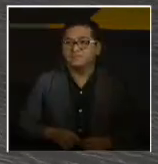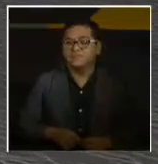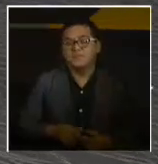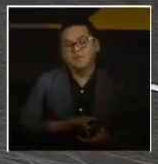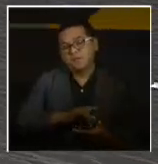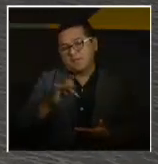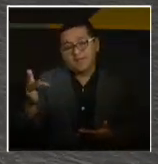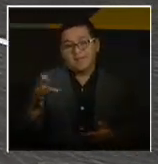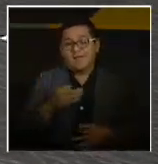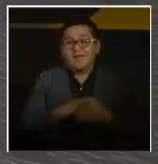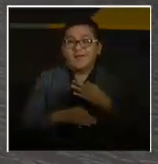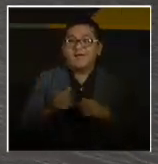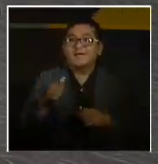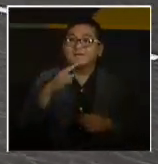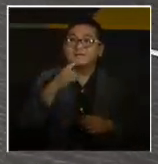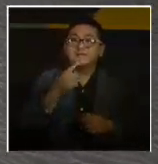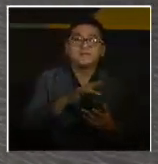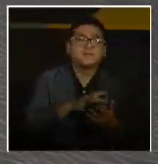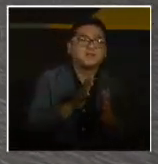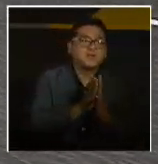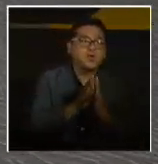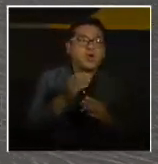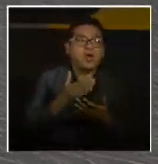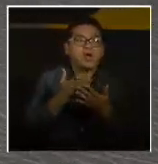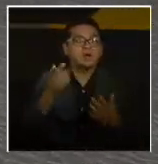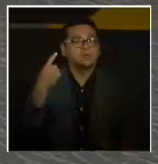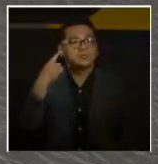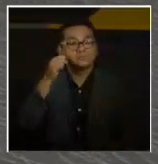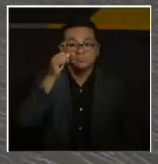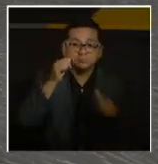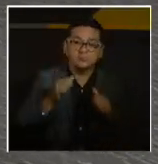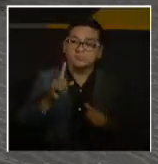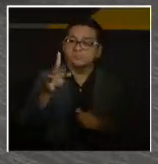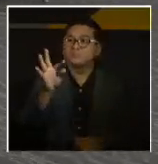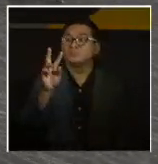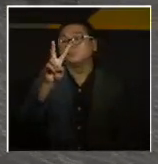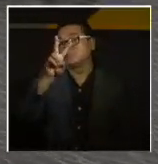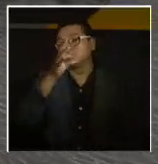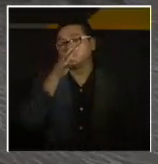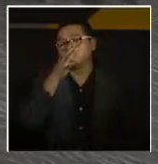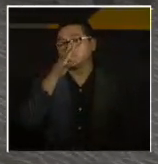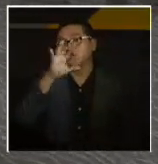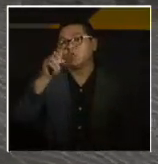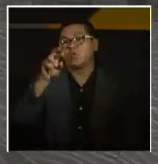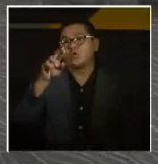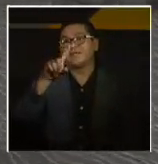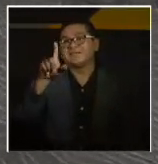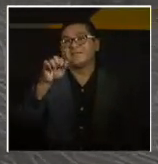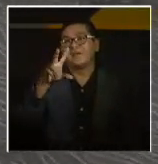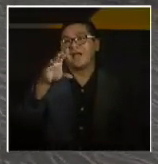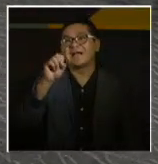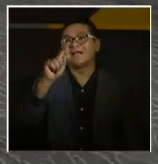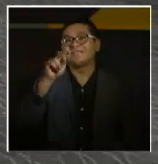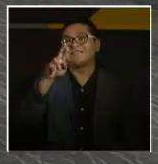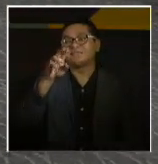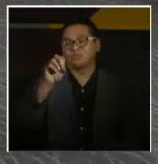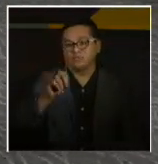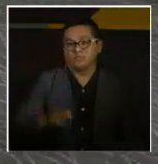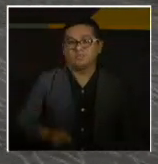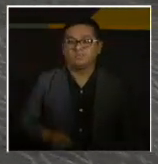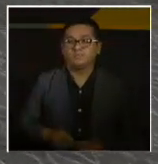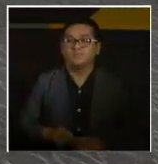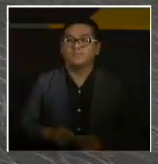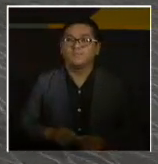Muchísimas gracias, candidato César. Gracias. Toca el turno para escuchar durante 2 minutos al candidato Jorge Zavala Castro.